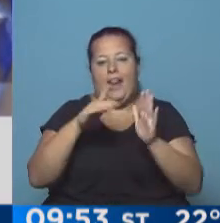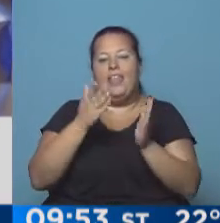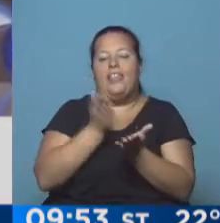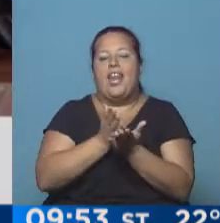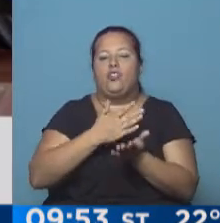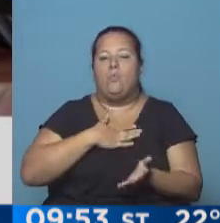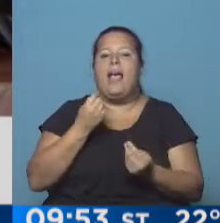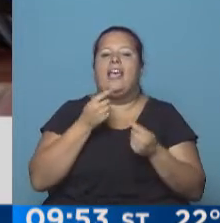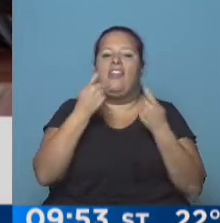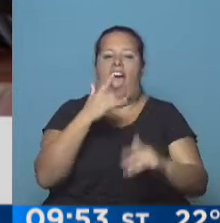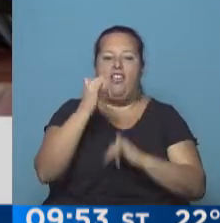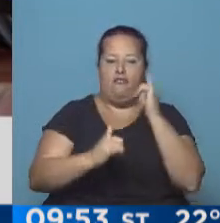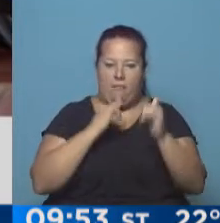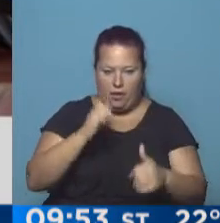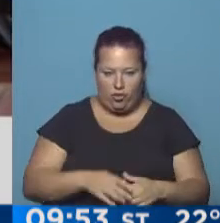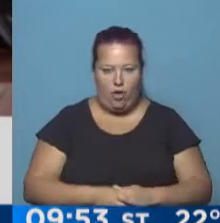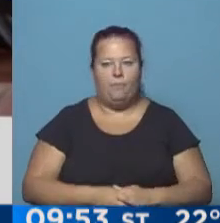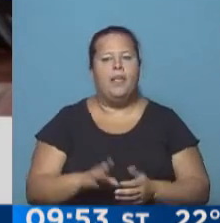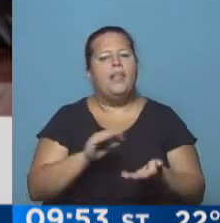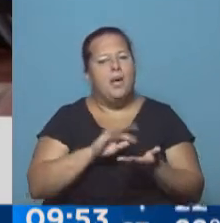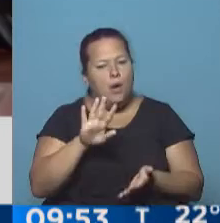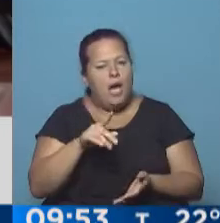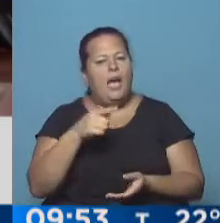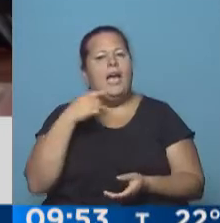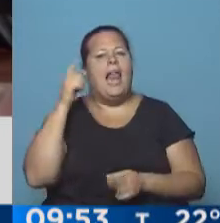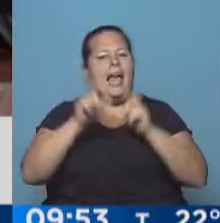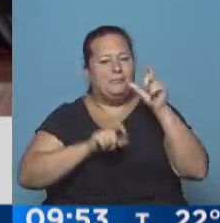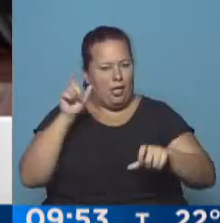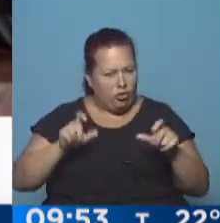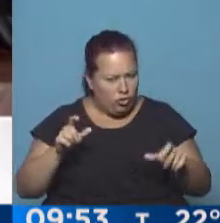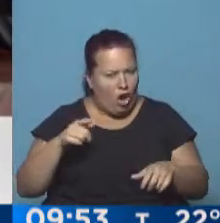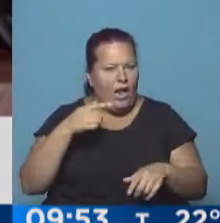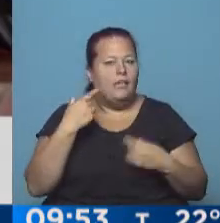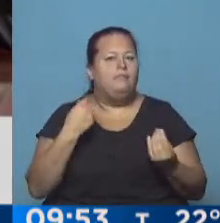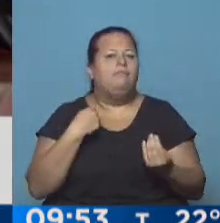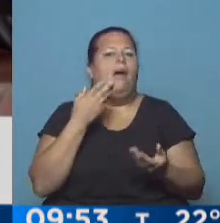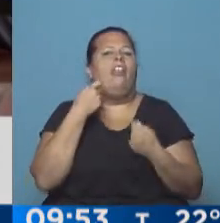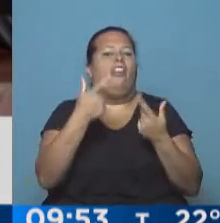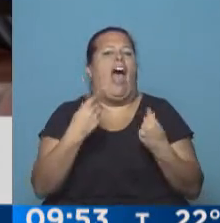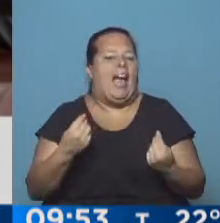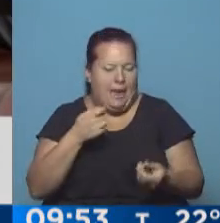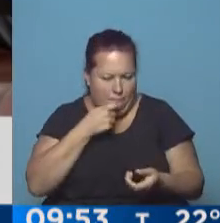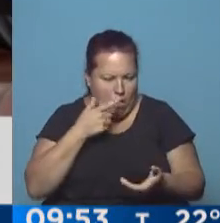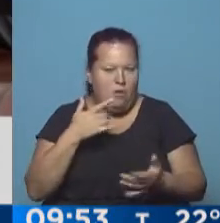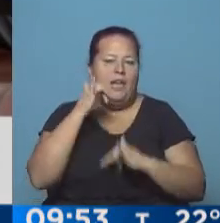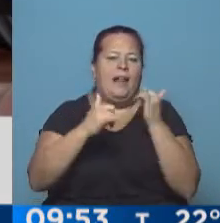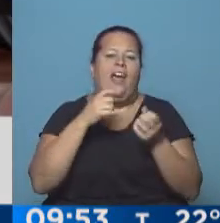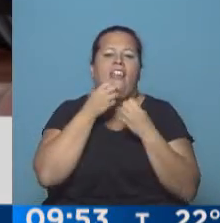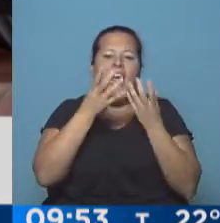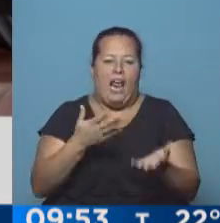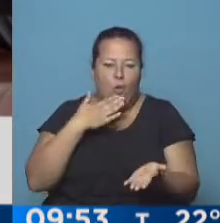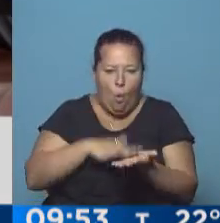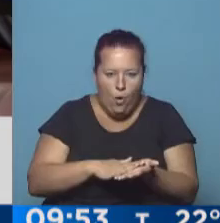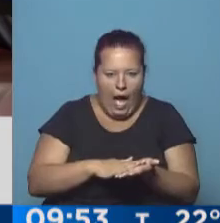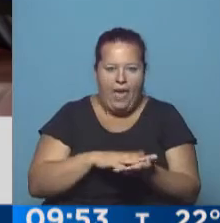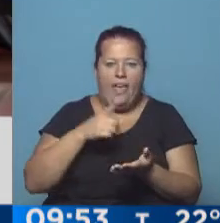humano como es el acceso a la información. Diputada, los ciudadanos, ¿a qué podríamos acceder? Por ejemplo, cuando se habla de declaraciones